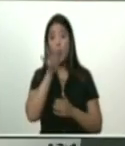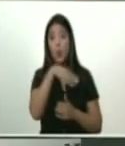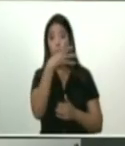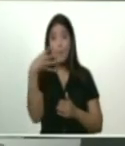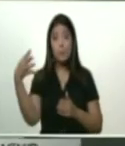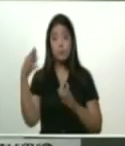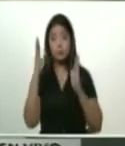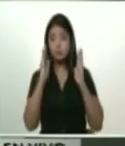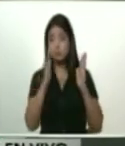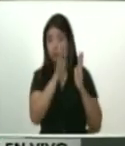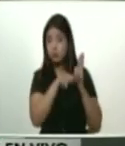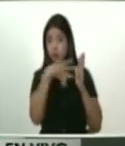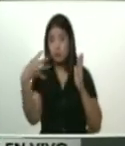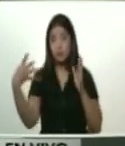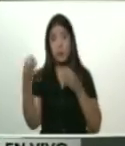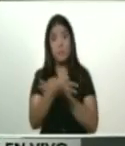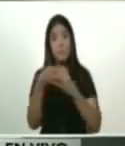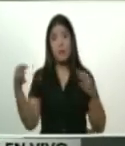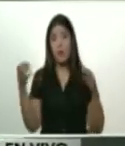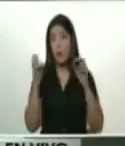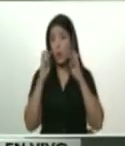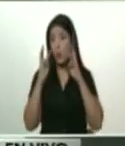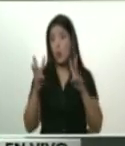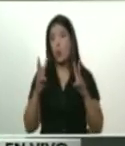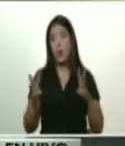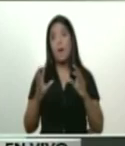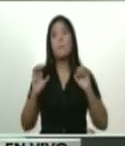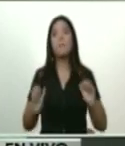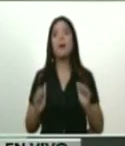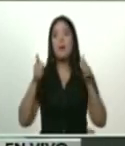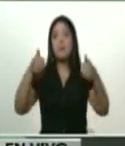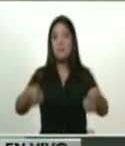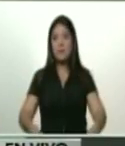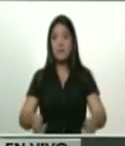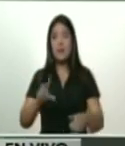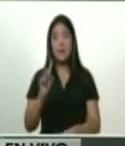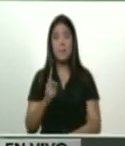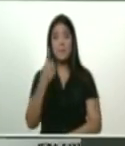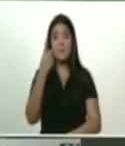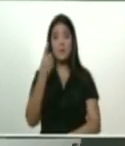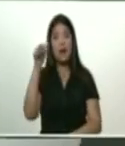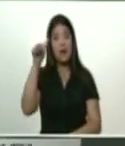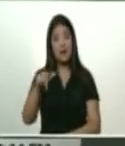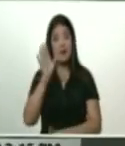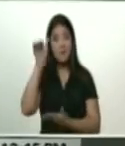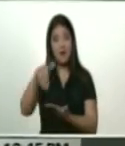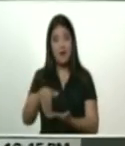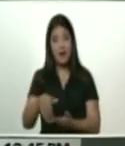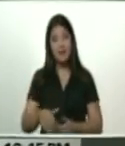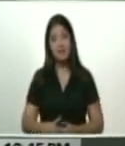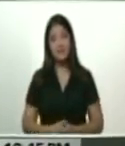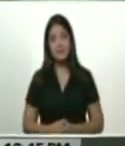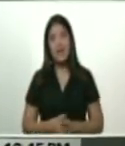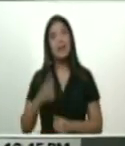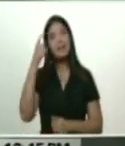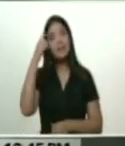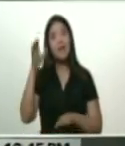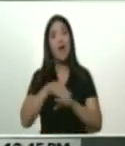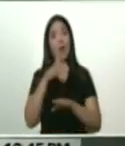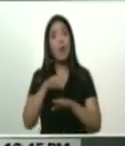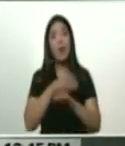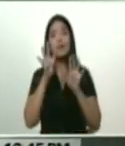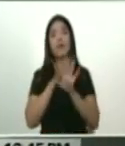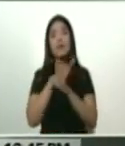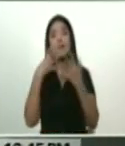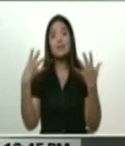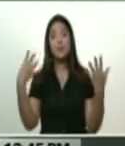cultural extraordinaria también, de lujo, para comenzar con esta primera edición de Suena Maracay. El día jueves 19